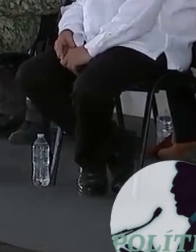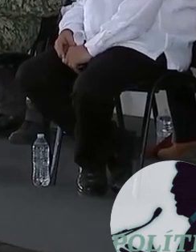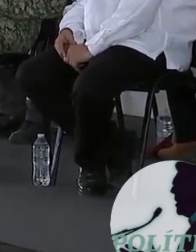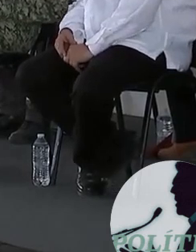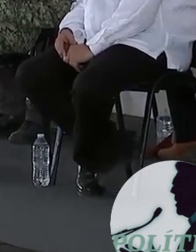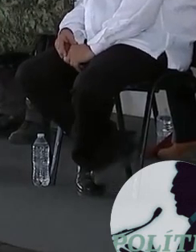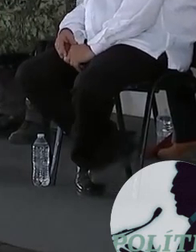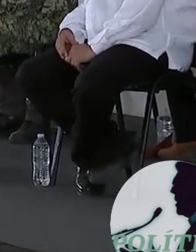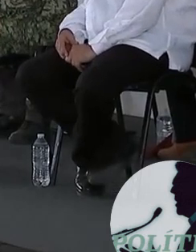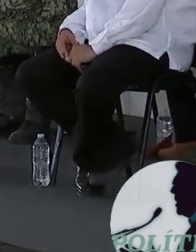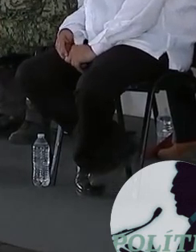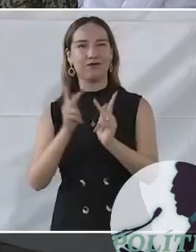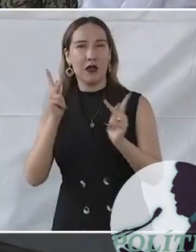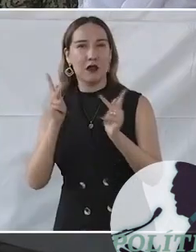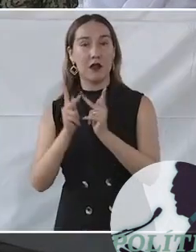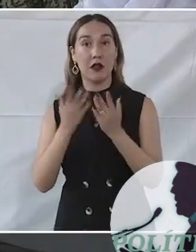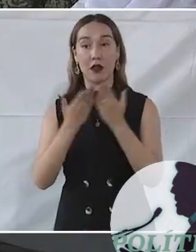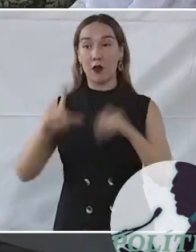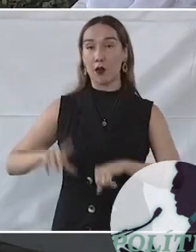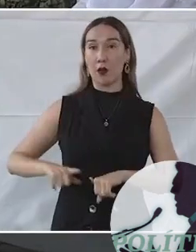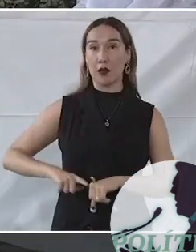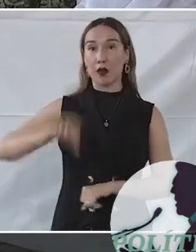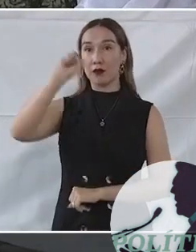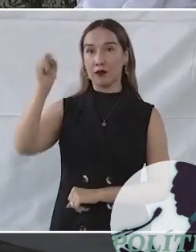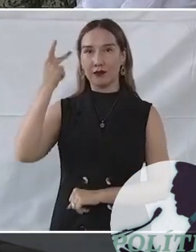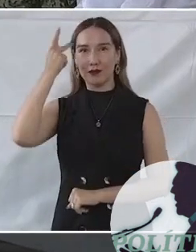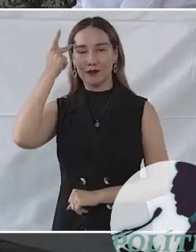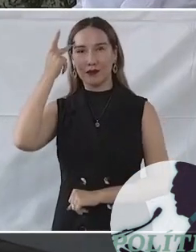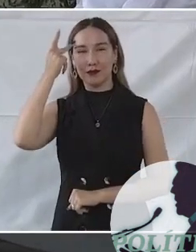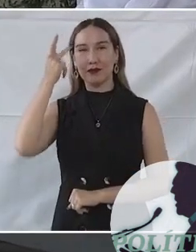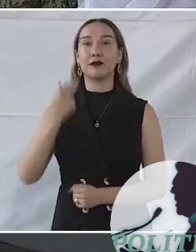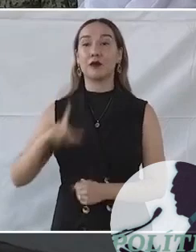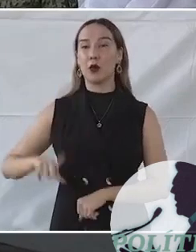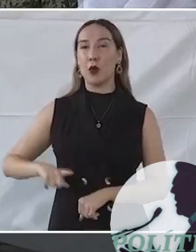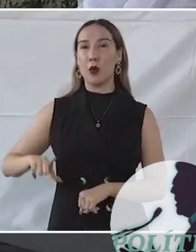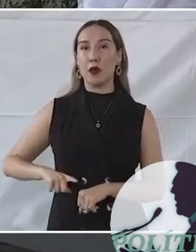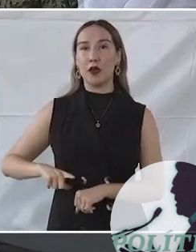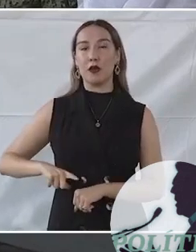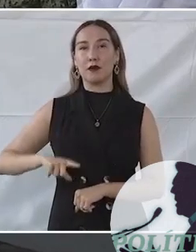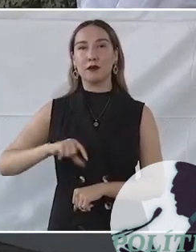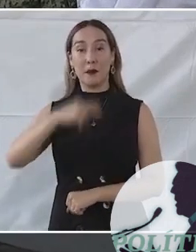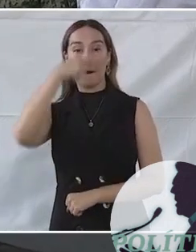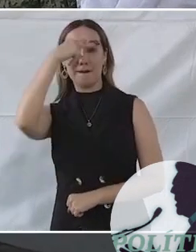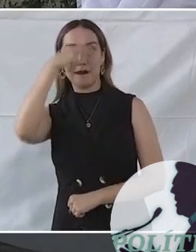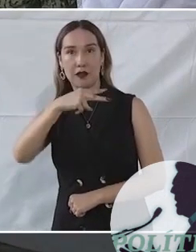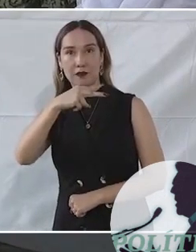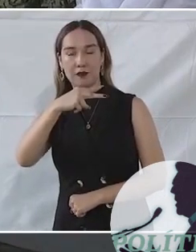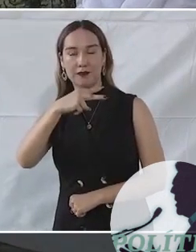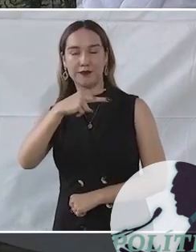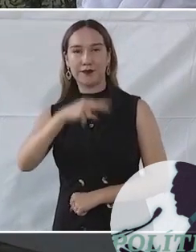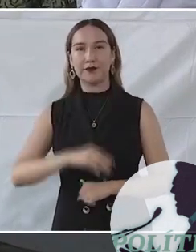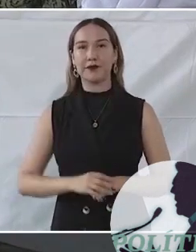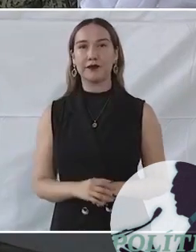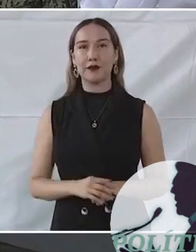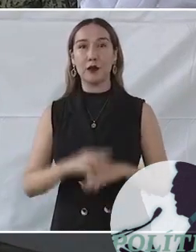el gobierno de San Luis Potosí y el gobierno de México, encabezado por el presidente Andrés Manuel López Obrador, hacemos llegar